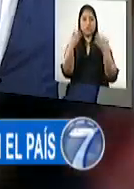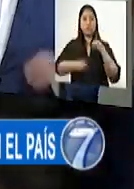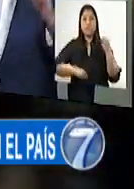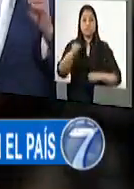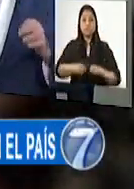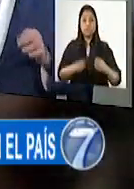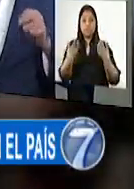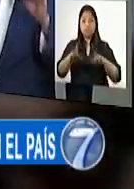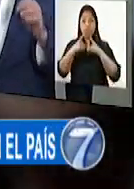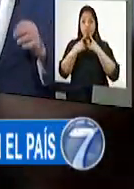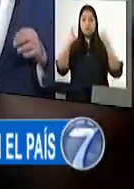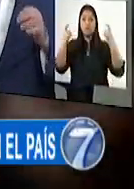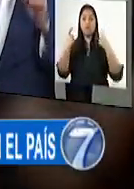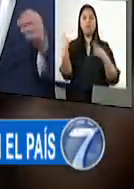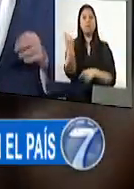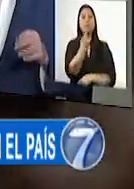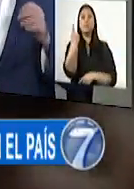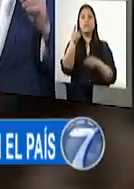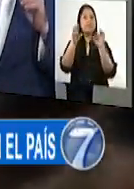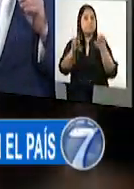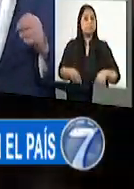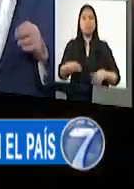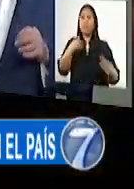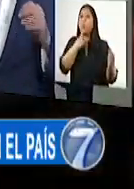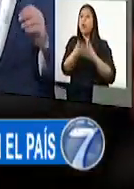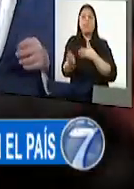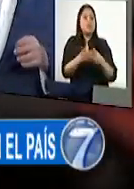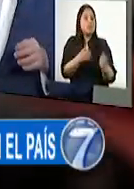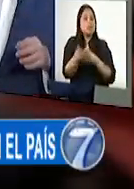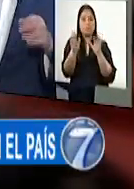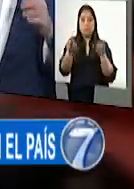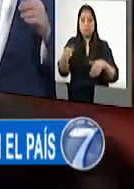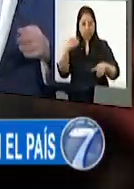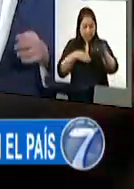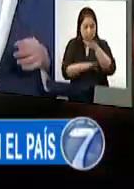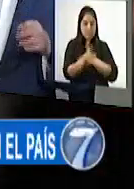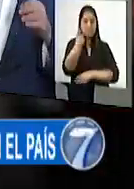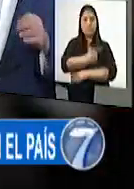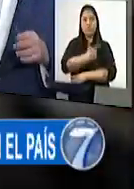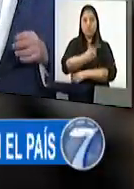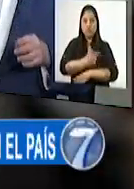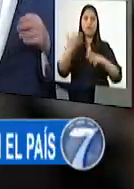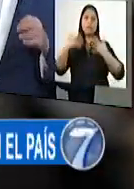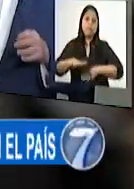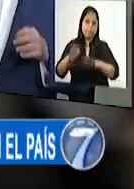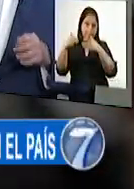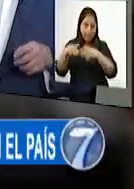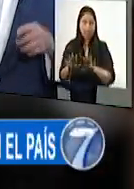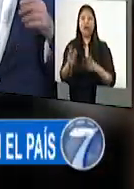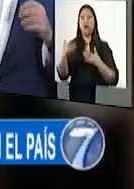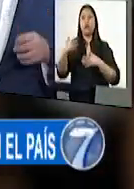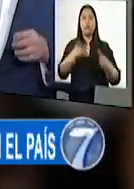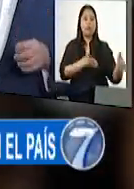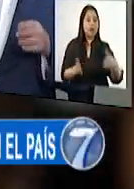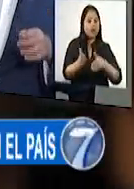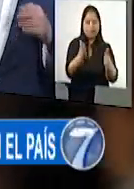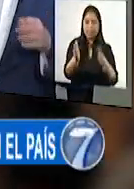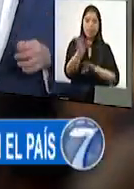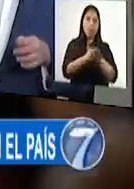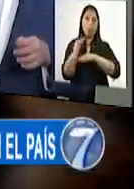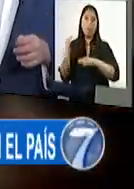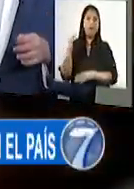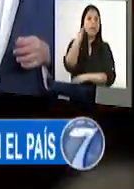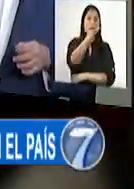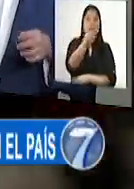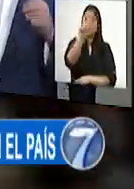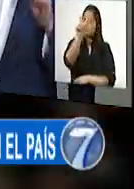septiembre, toda persona que ingrese por las fronteras del país, marítimas, terrestres y aéreas, debe